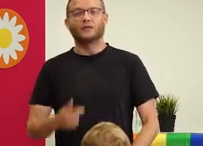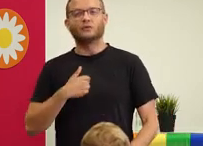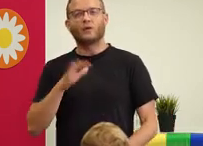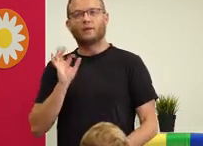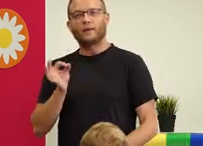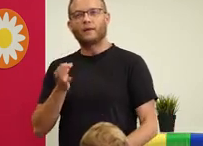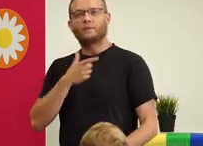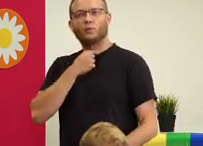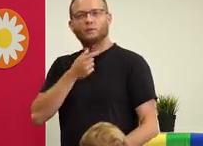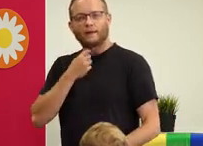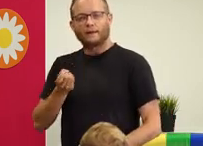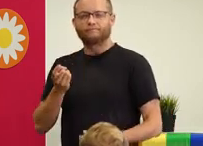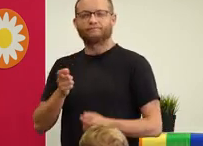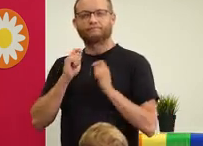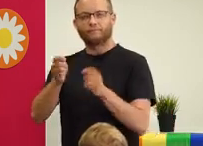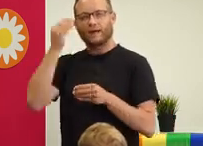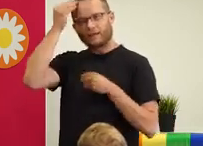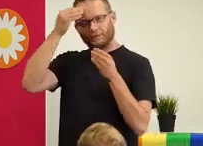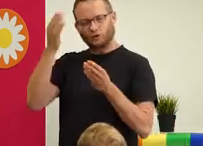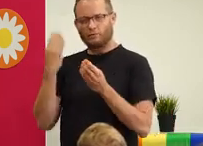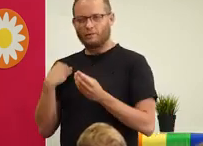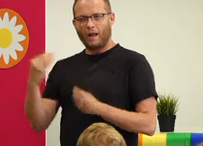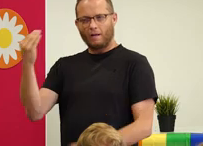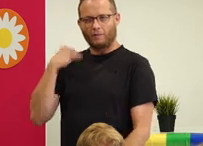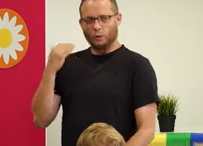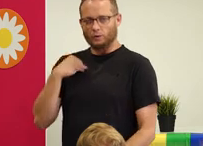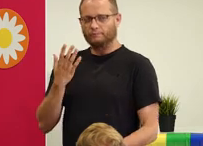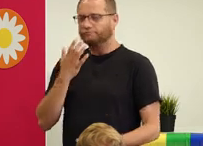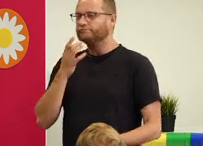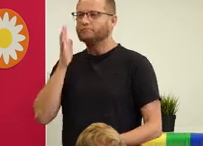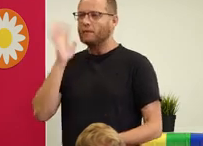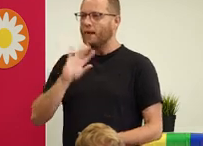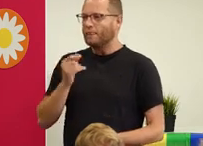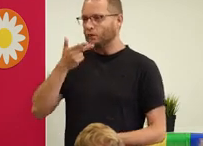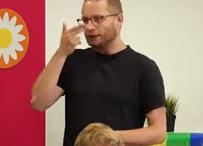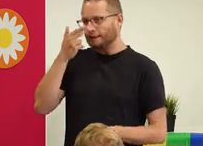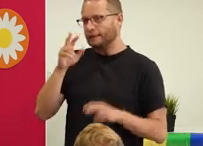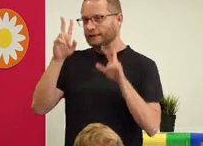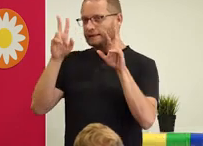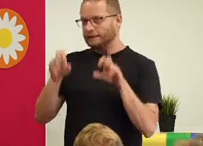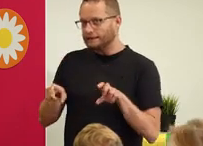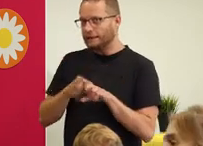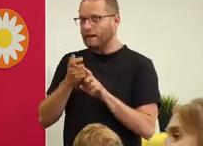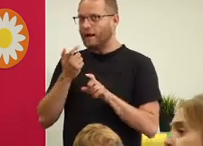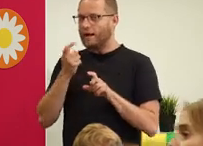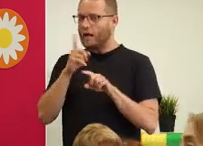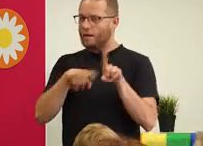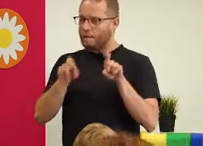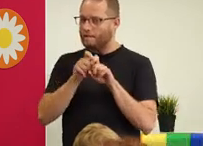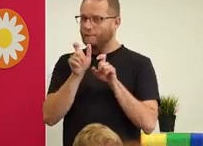me gustaría hacer una reflexión sobre esta pregunta, ¿no? Porque me parece como muy interesante la construcción de la pregunta,